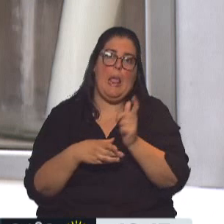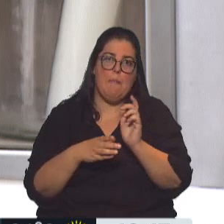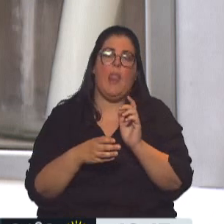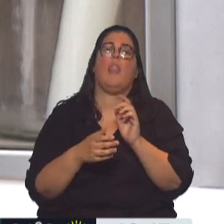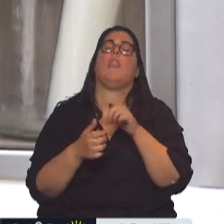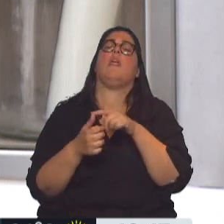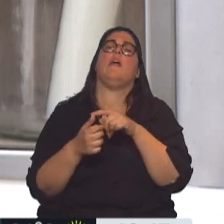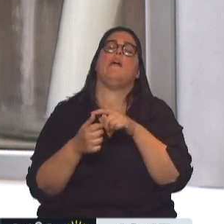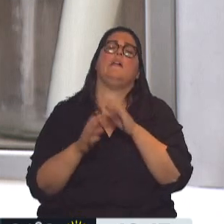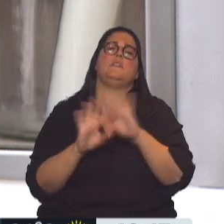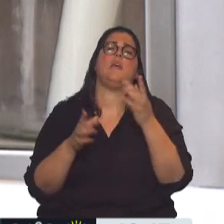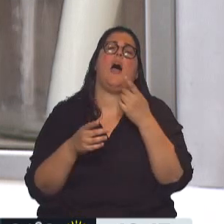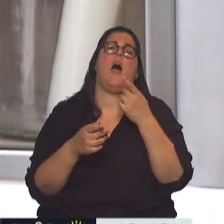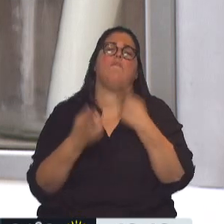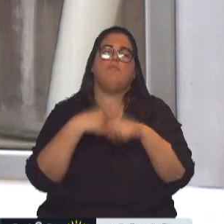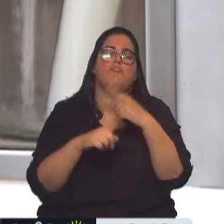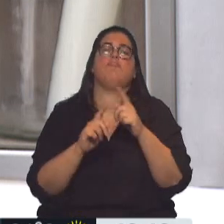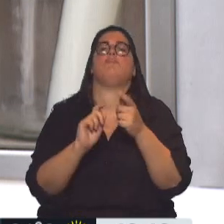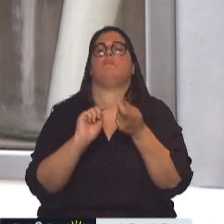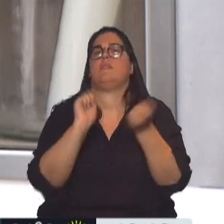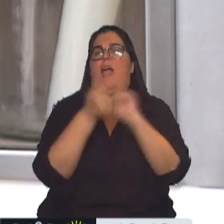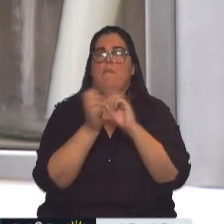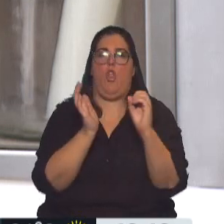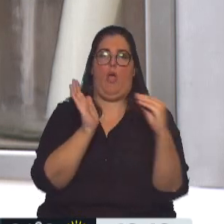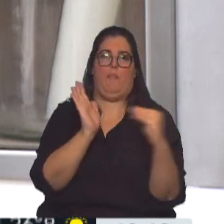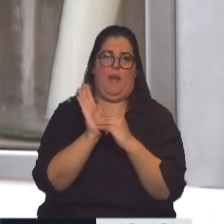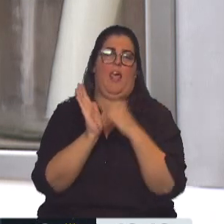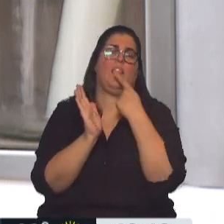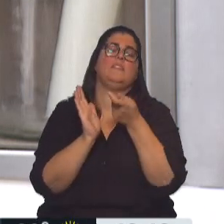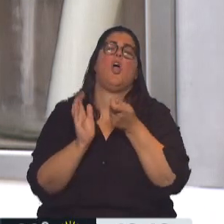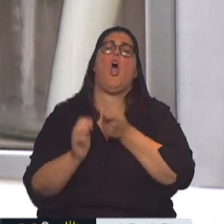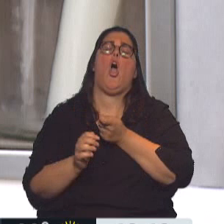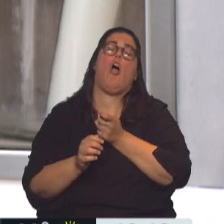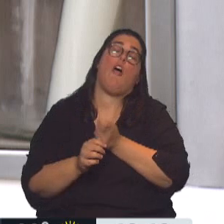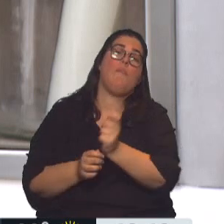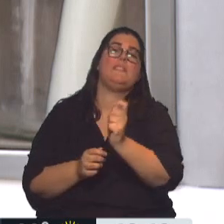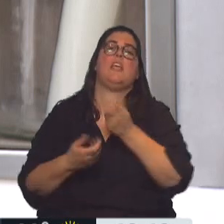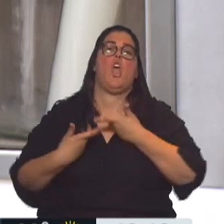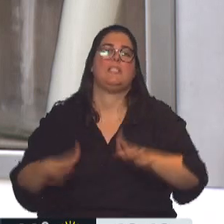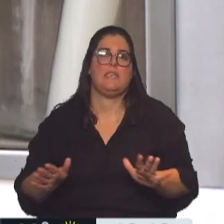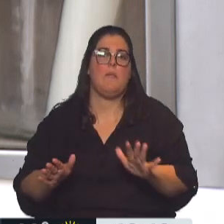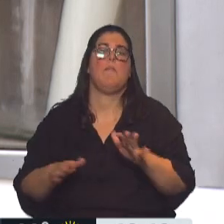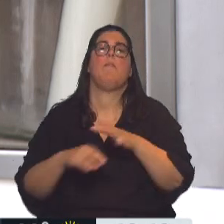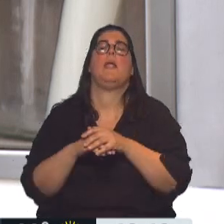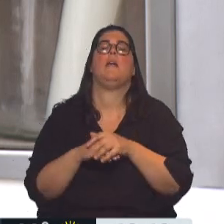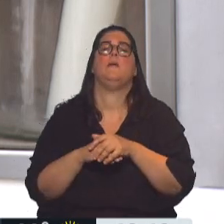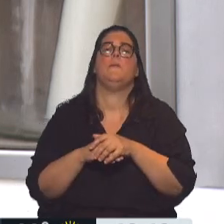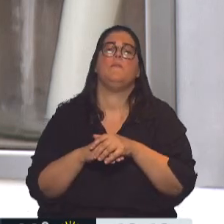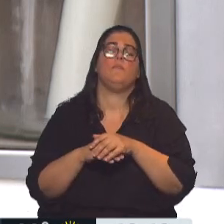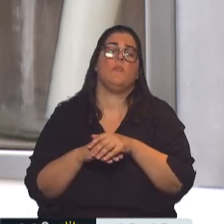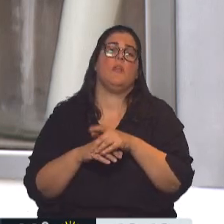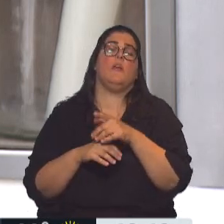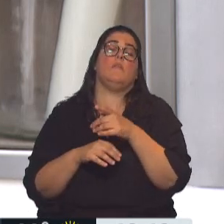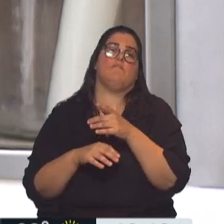con un cambio de calificación a homicidio simple y la falsificación de documento público, y a raíz de eso se produjo un cambio